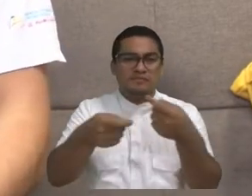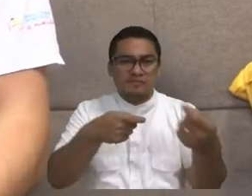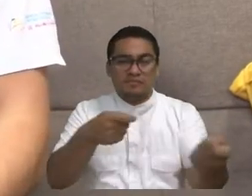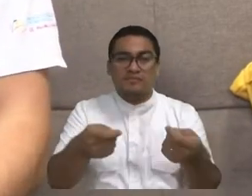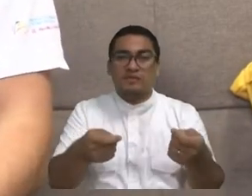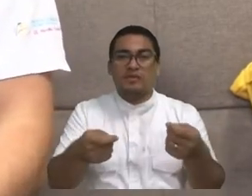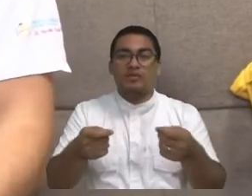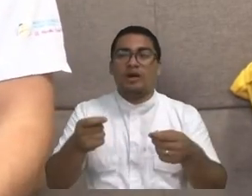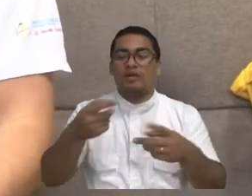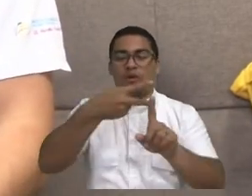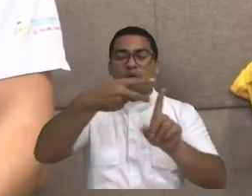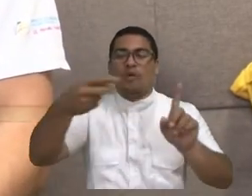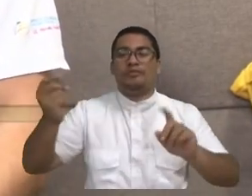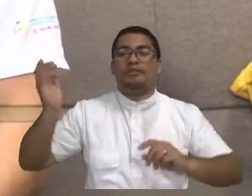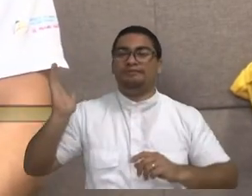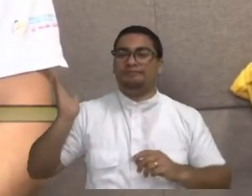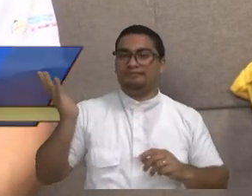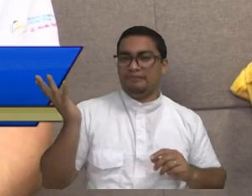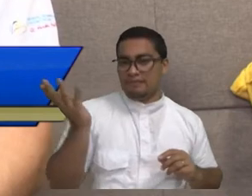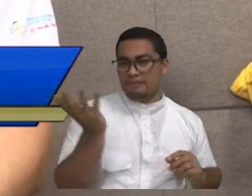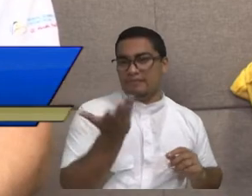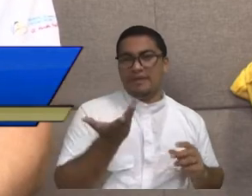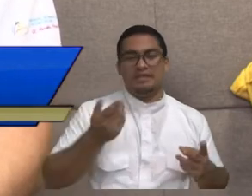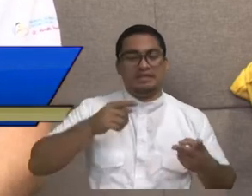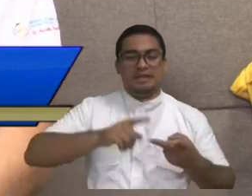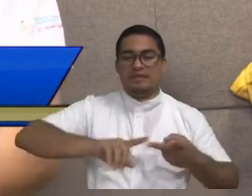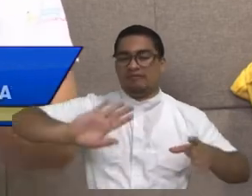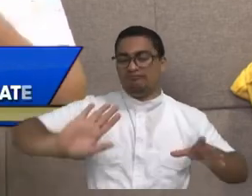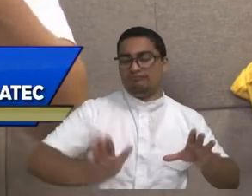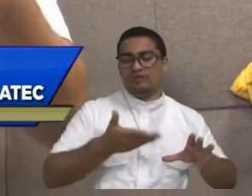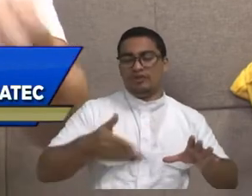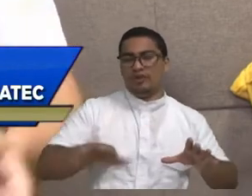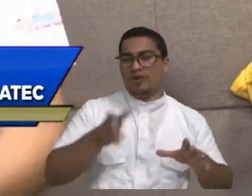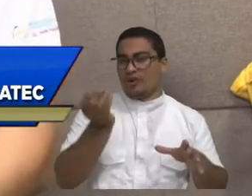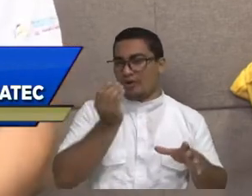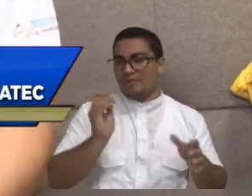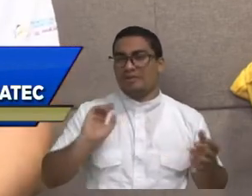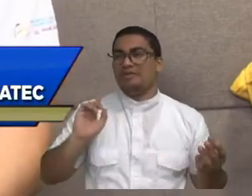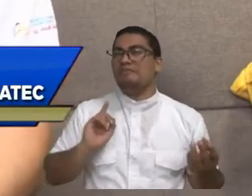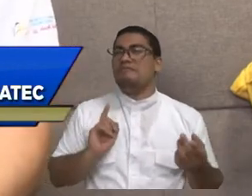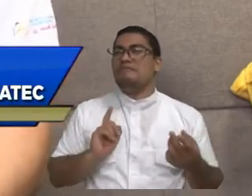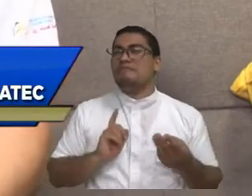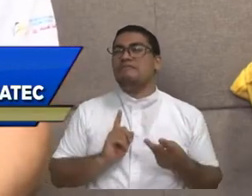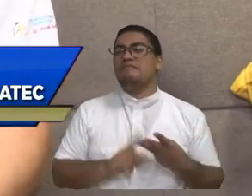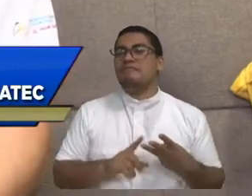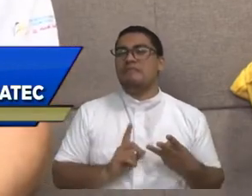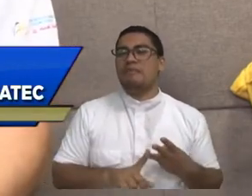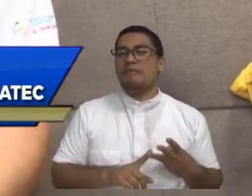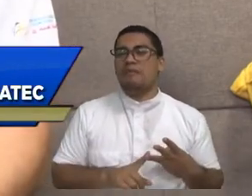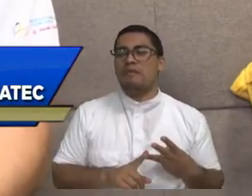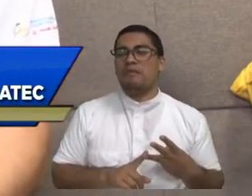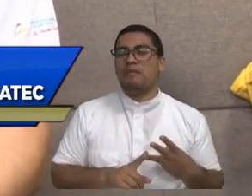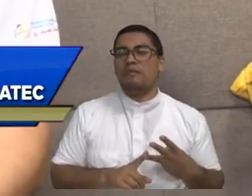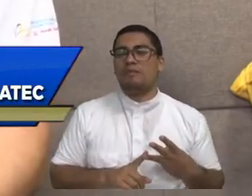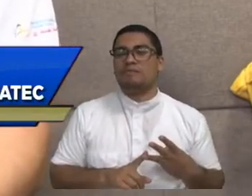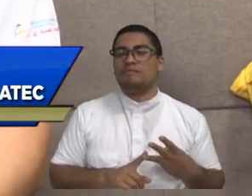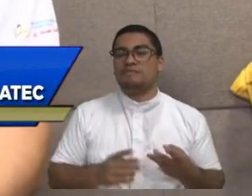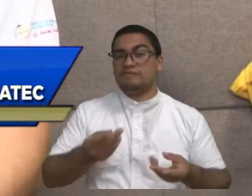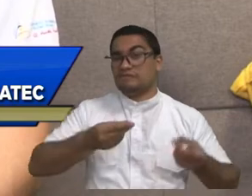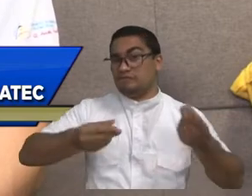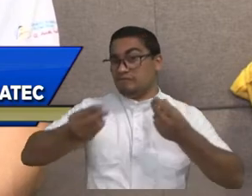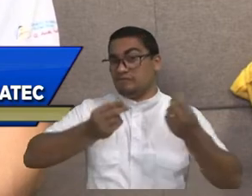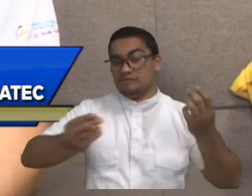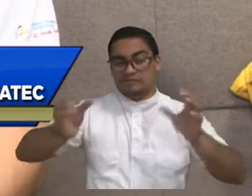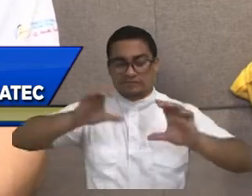si eso incluye la parte gastronómica incluye la ciencia comercial económica